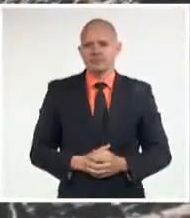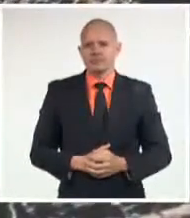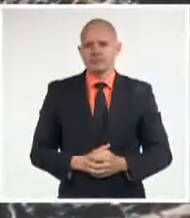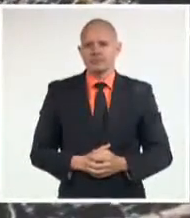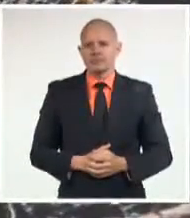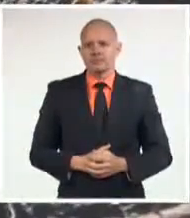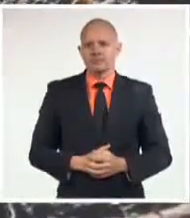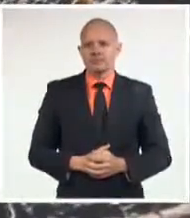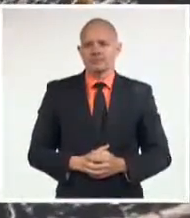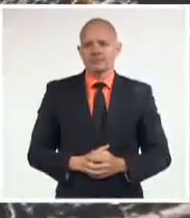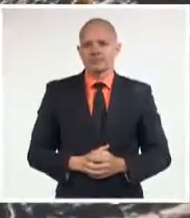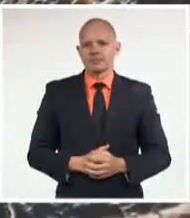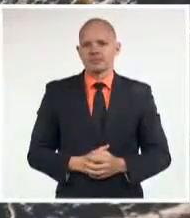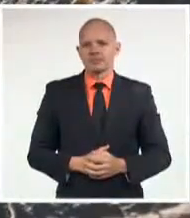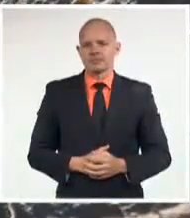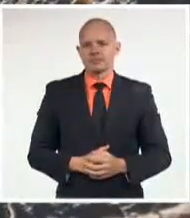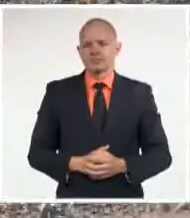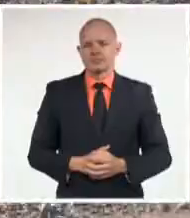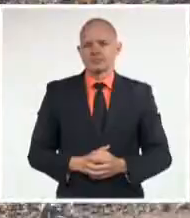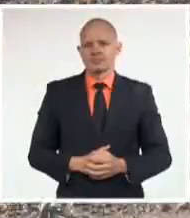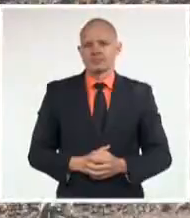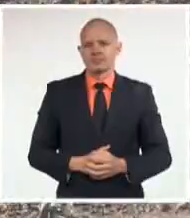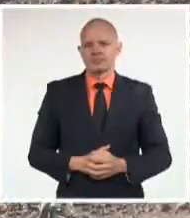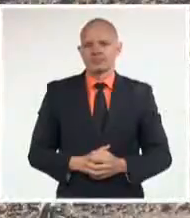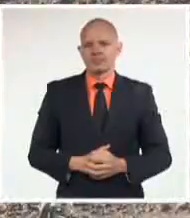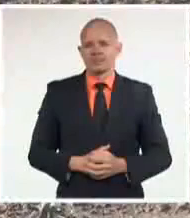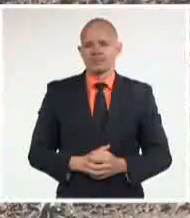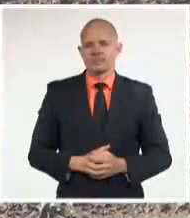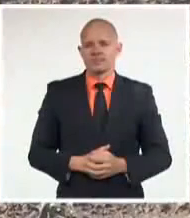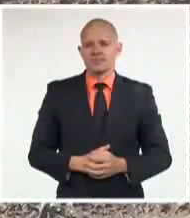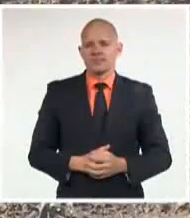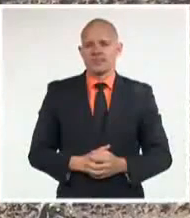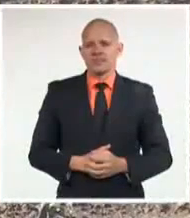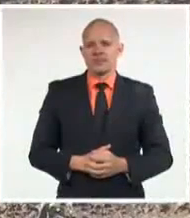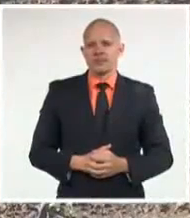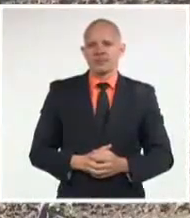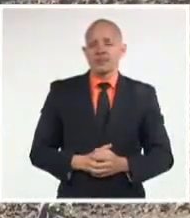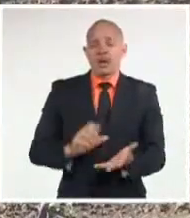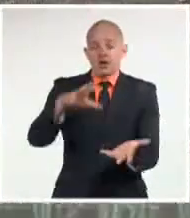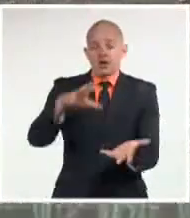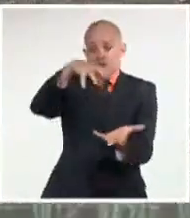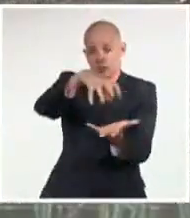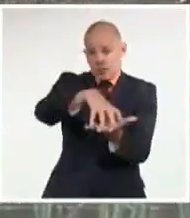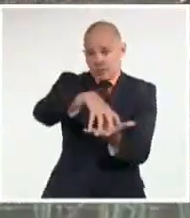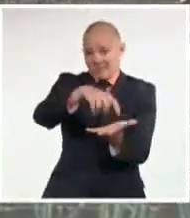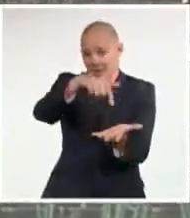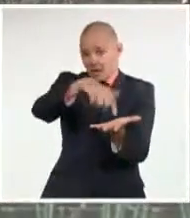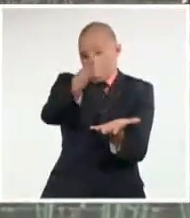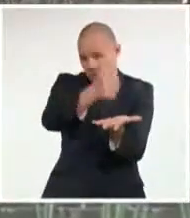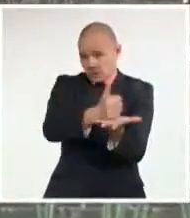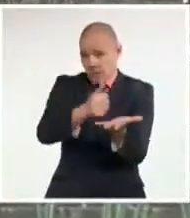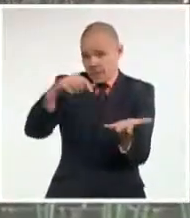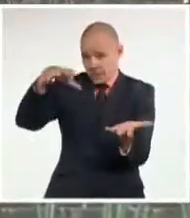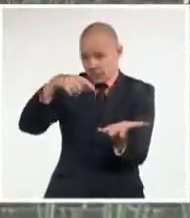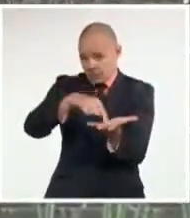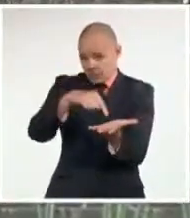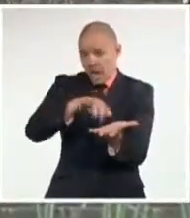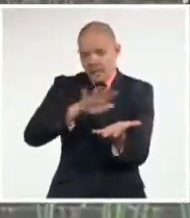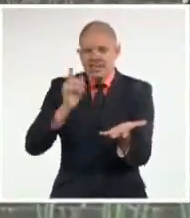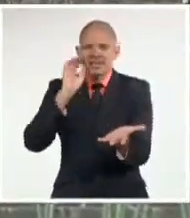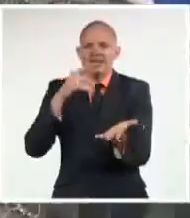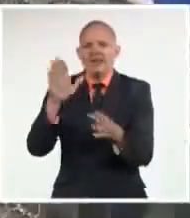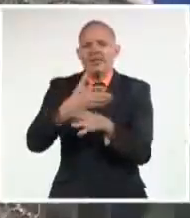Pinar del Río cuenta con 291 organopónicos que se dedican a la producción de hortalizas y otras variedades